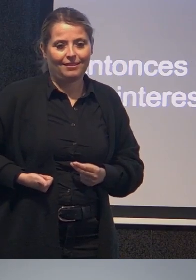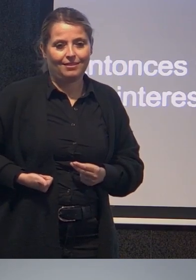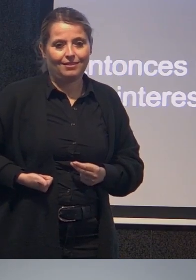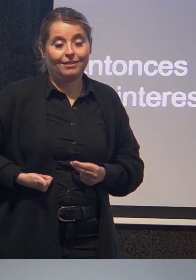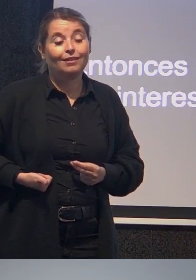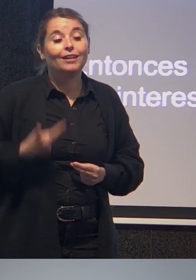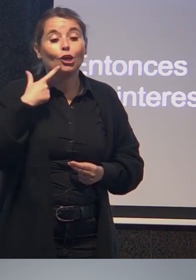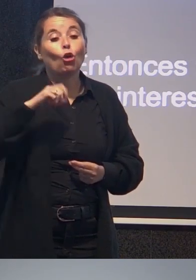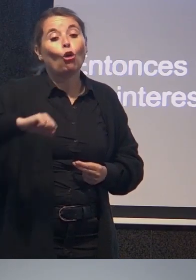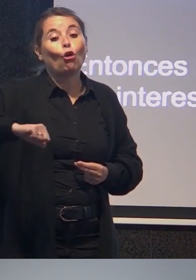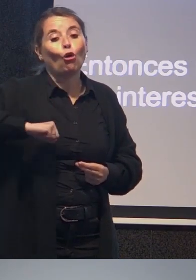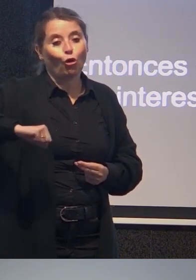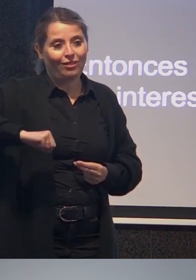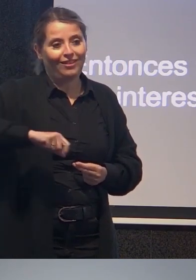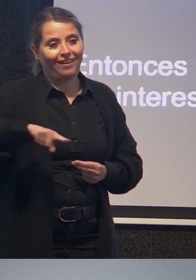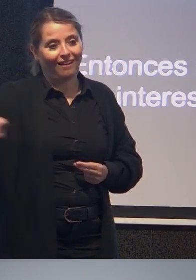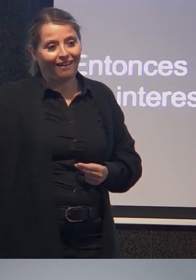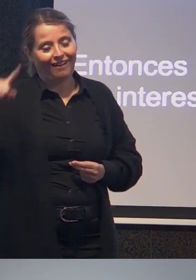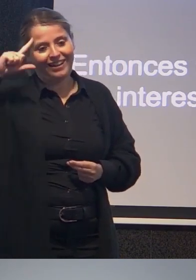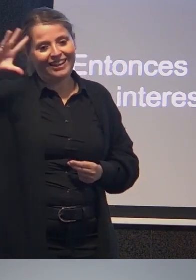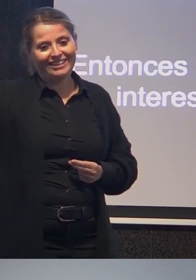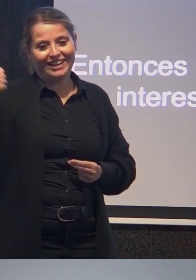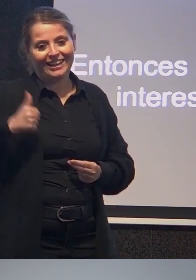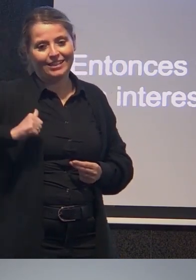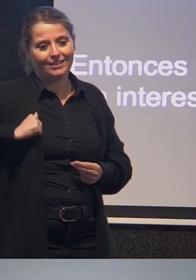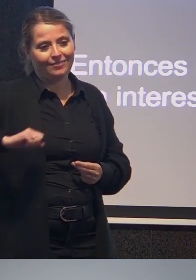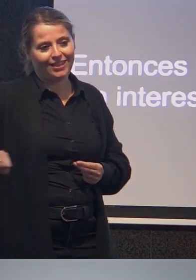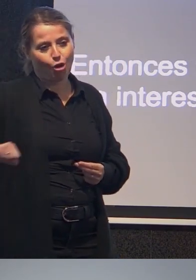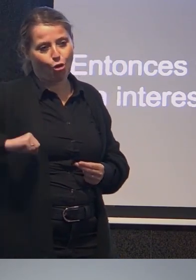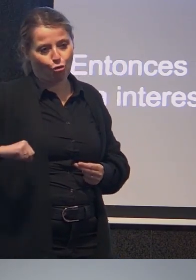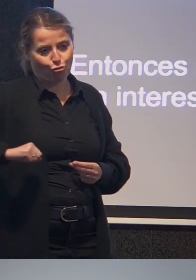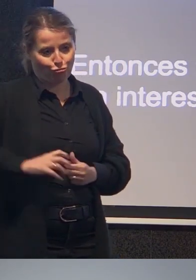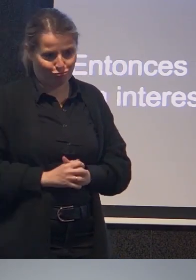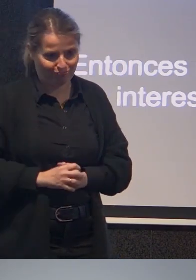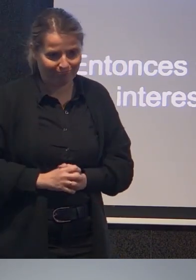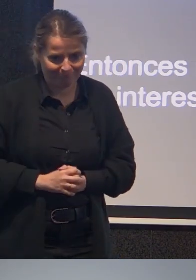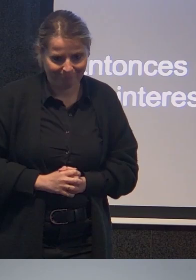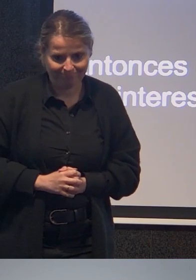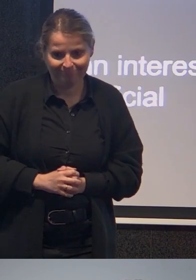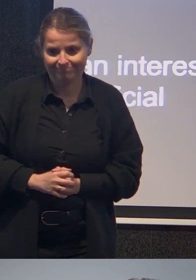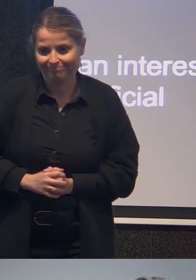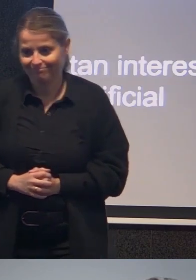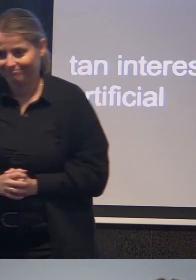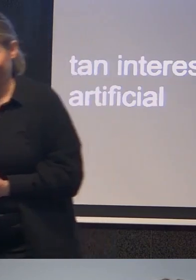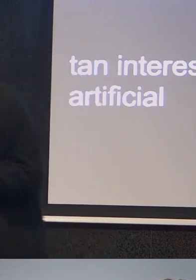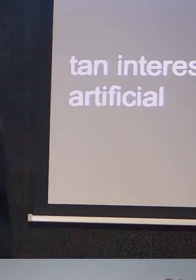y tan jodida para la inteligencia artificial.